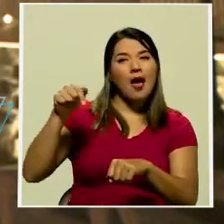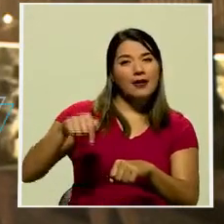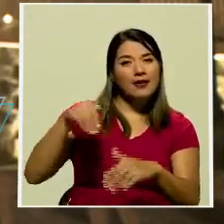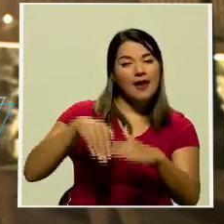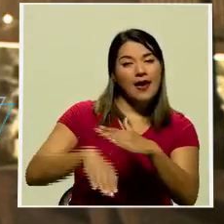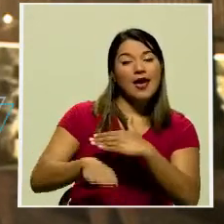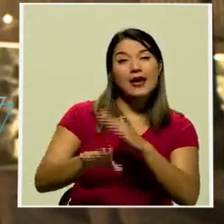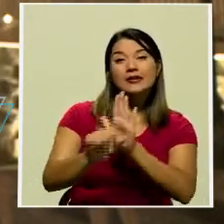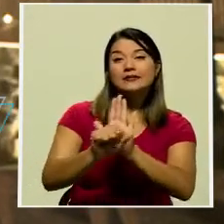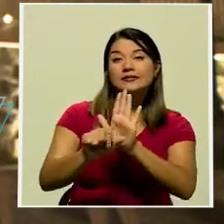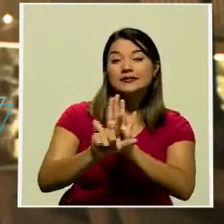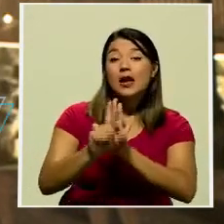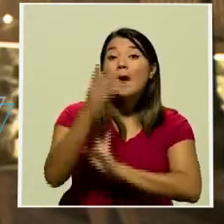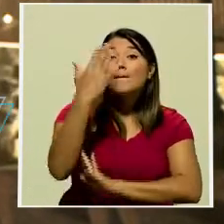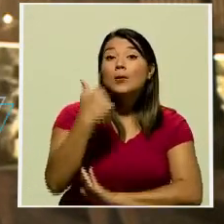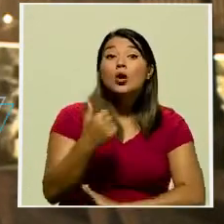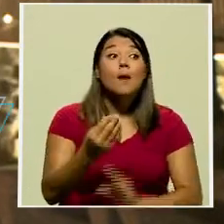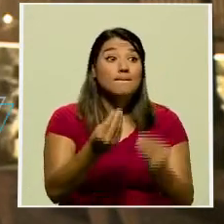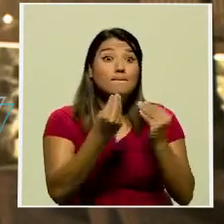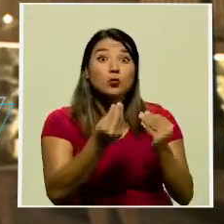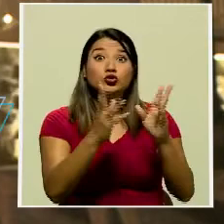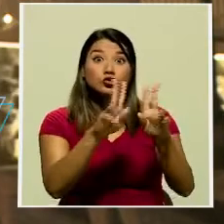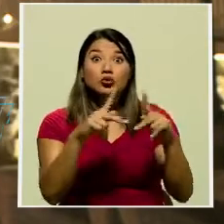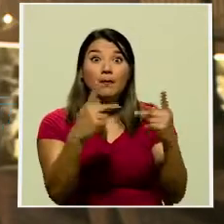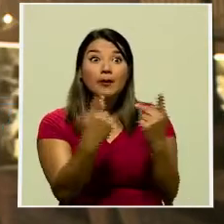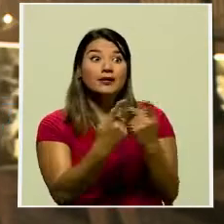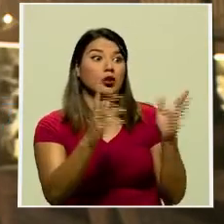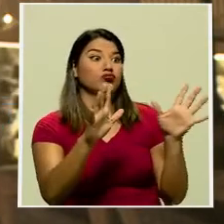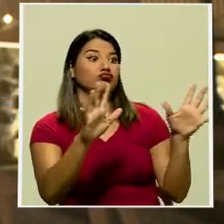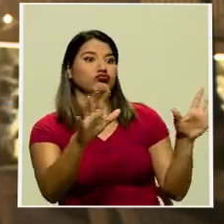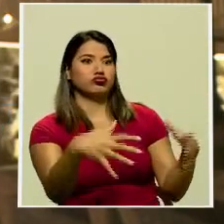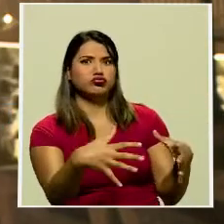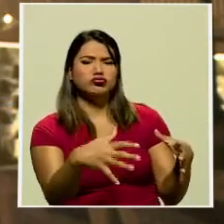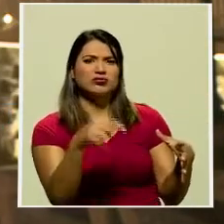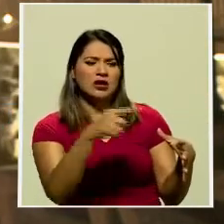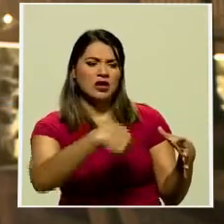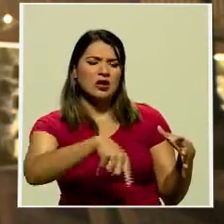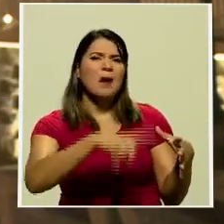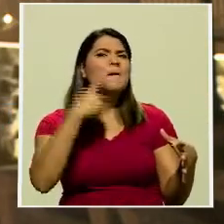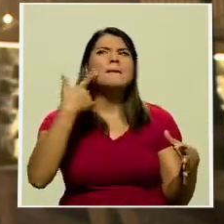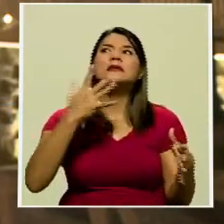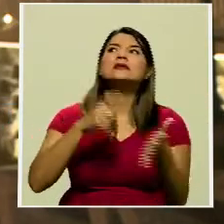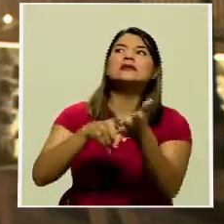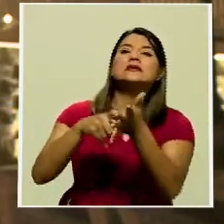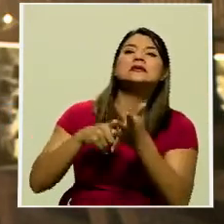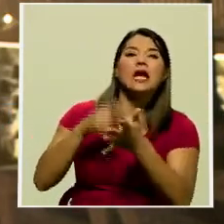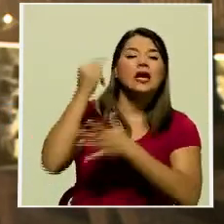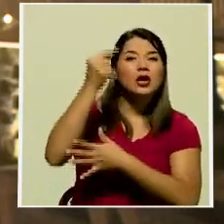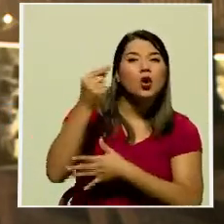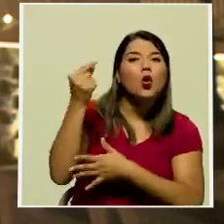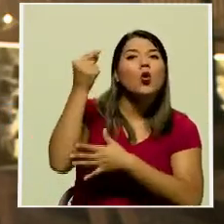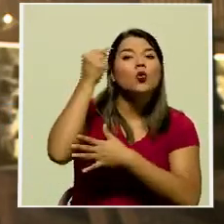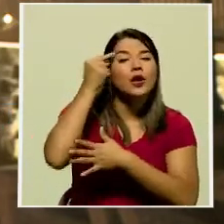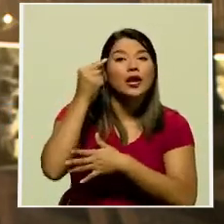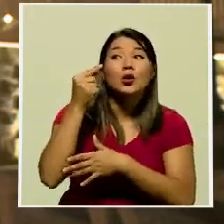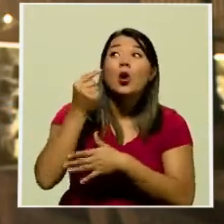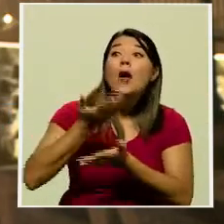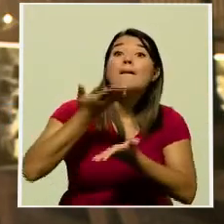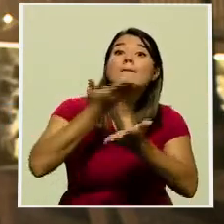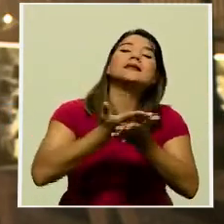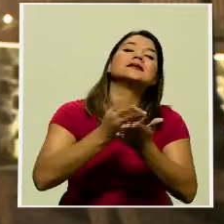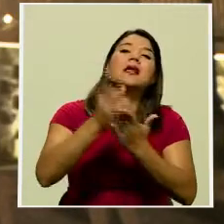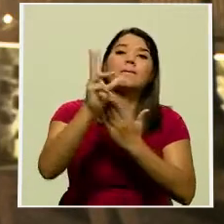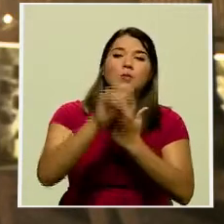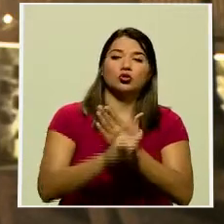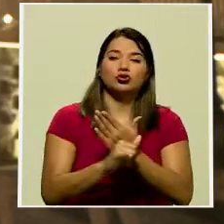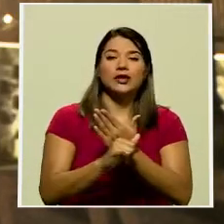que son muchos los grupos que se unieron para pedir y exigir prácticamente a este gobierno que presenten el